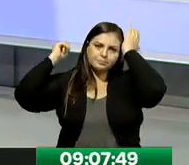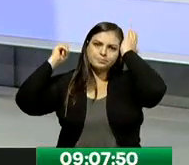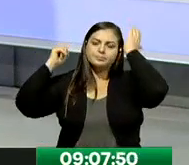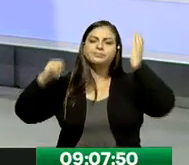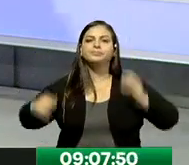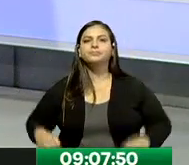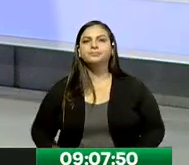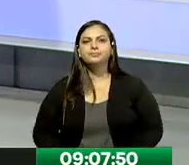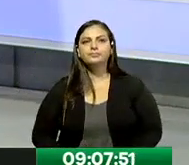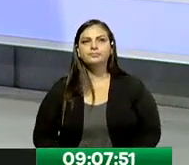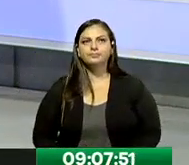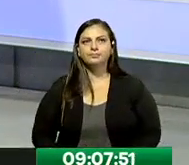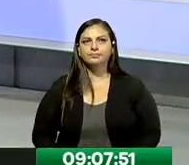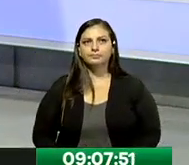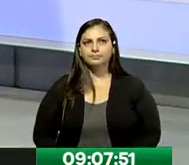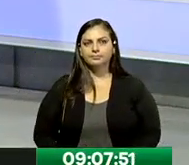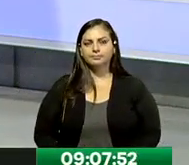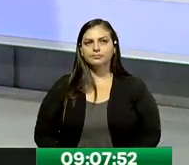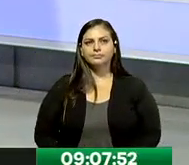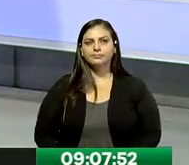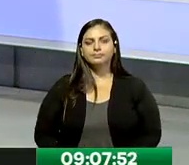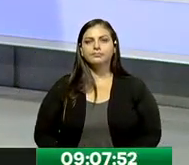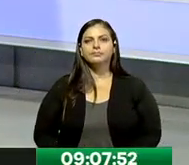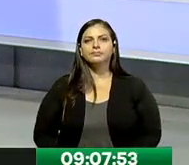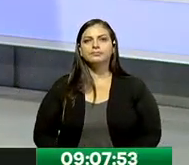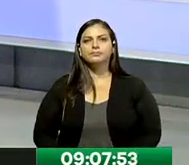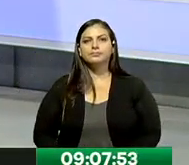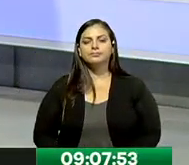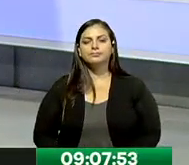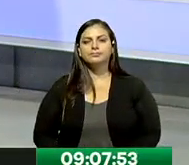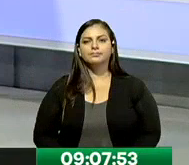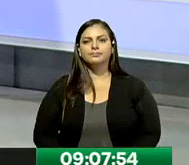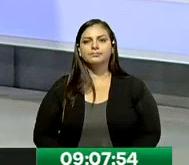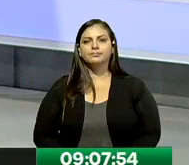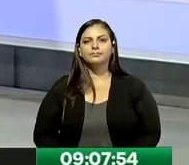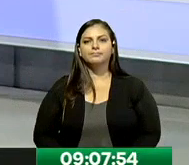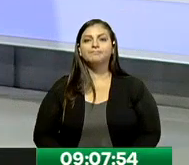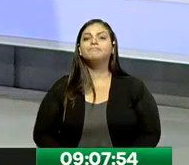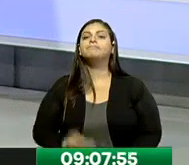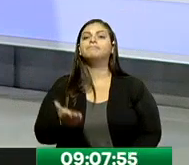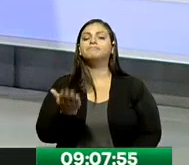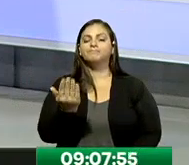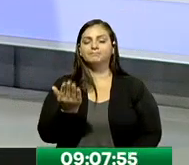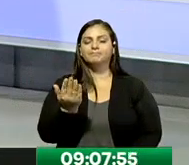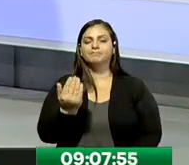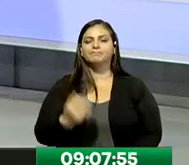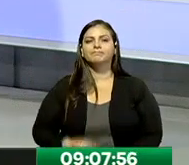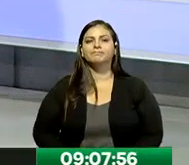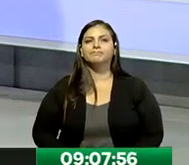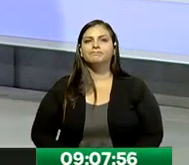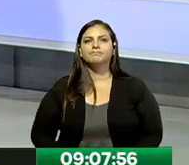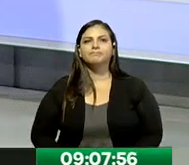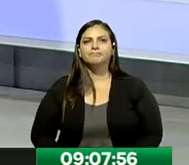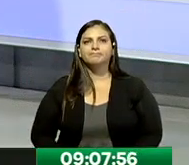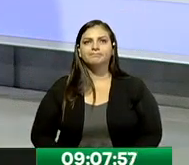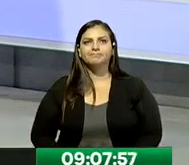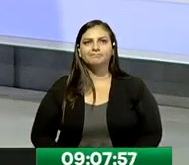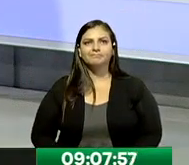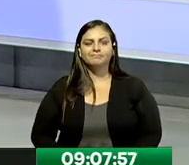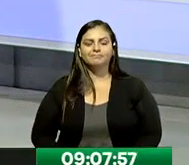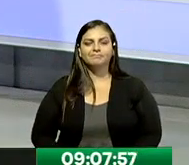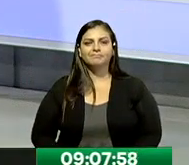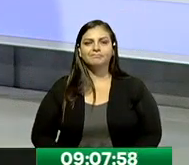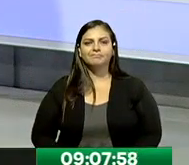Es que yo tengo problemas con mi apuntador. José Morales, listo, Joselito. Novedades del sitio en el que te encuentras. Así es,